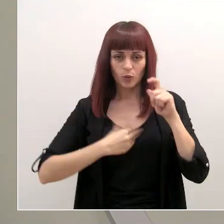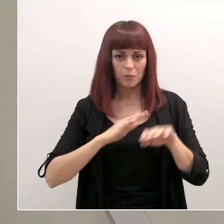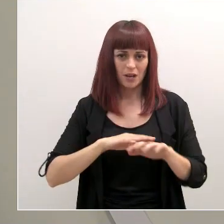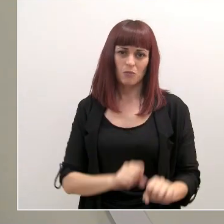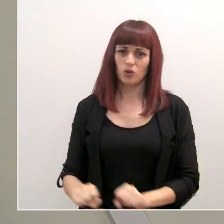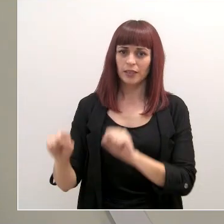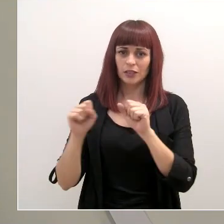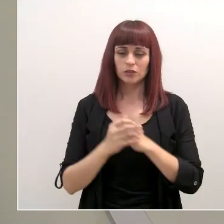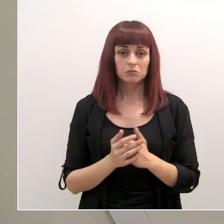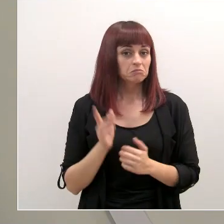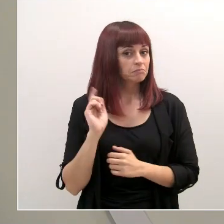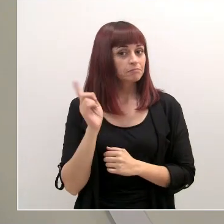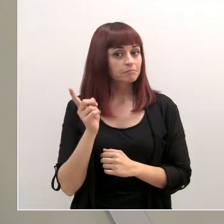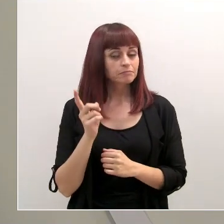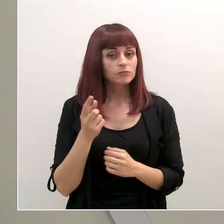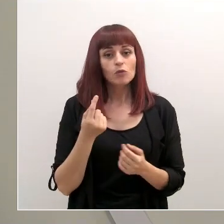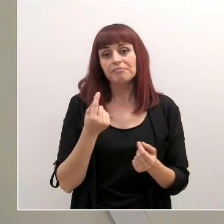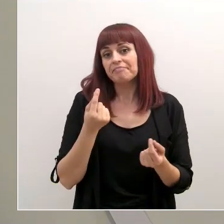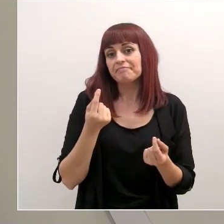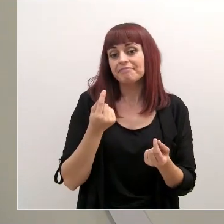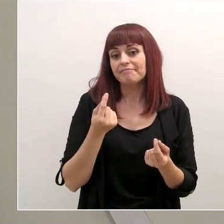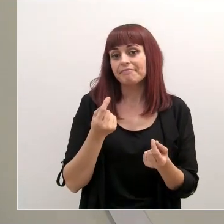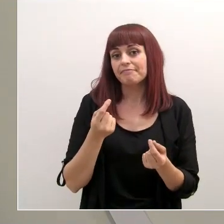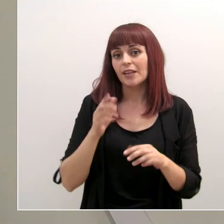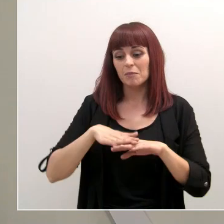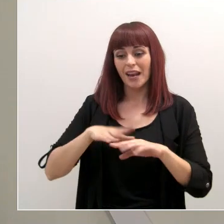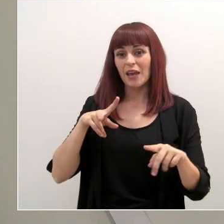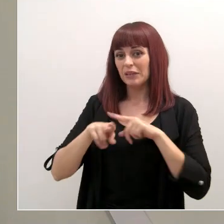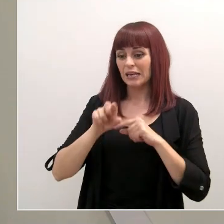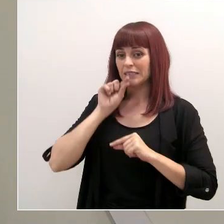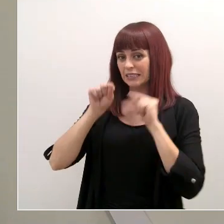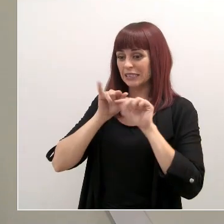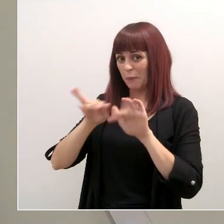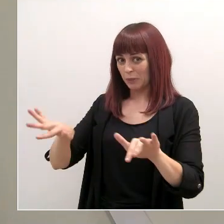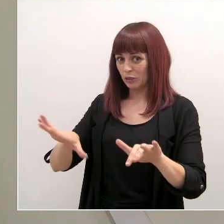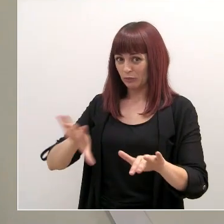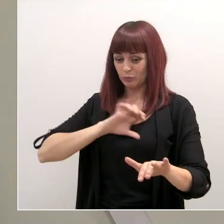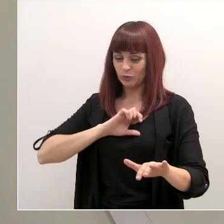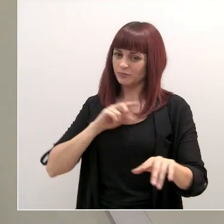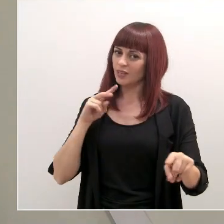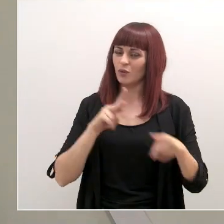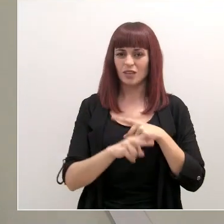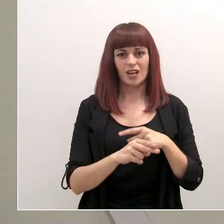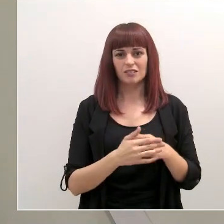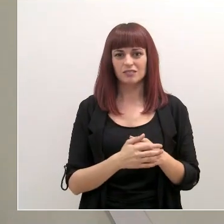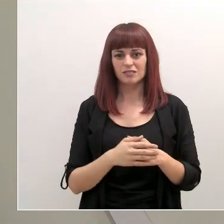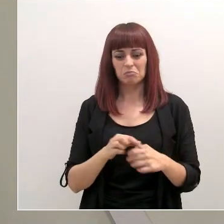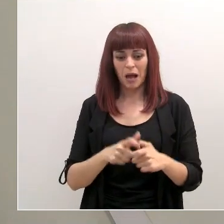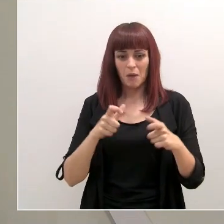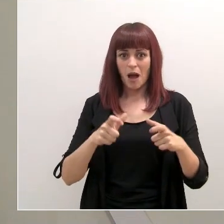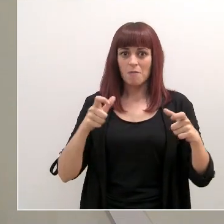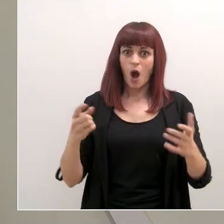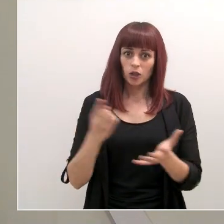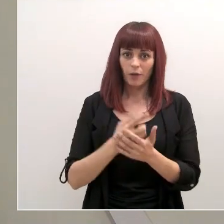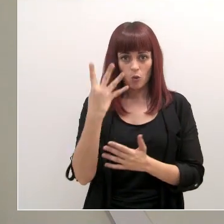proteger. Pero vamos, es simplemente detalles de transmisión de un mensaje que es fundamental para que no aumenten los contagios, que no volvamos a caer